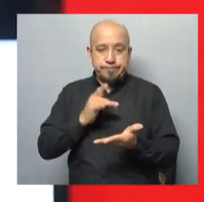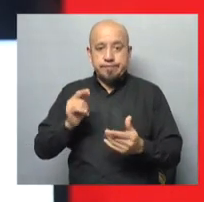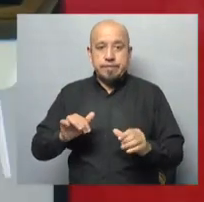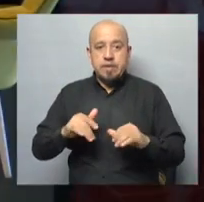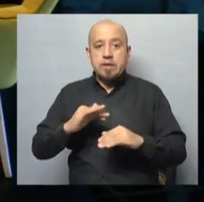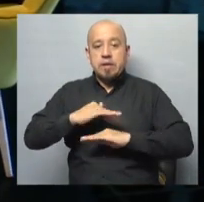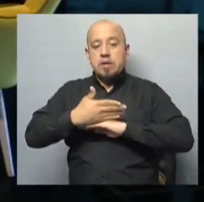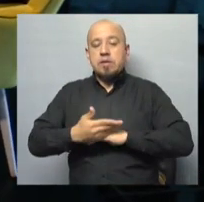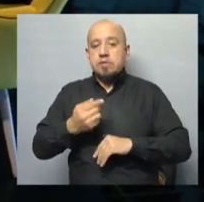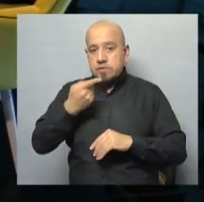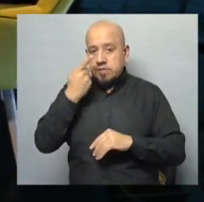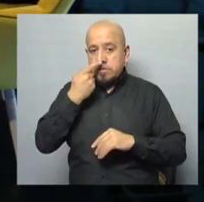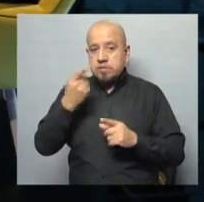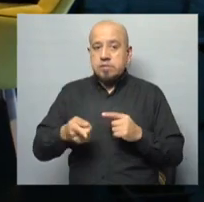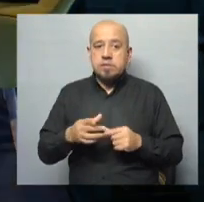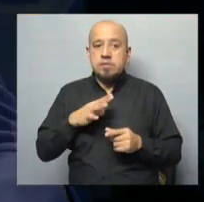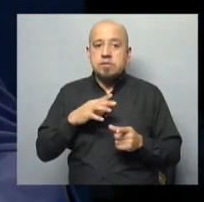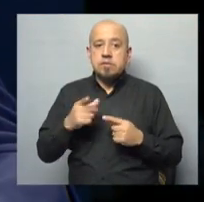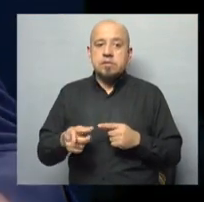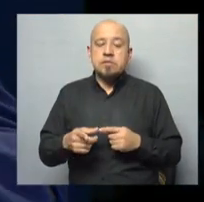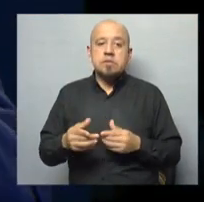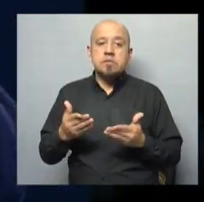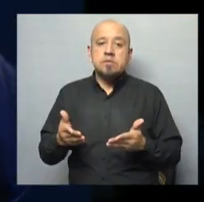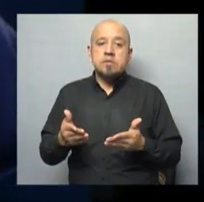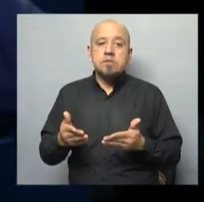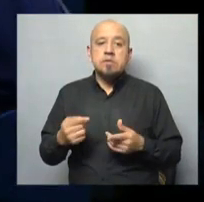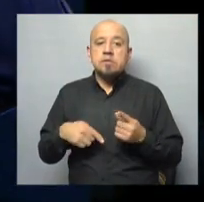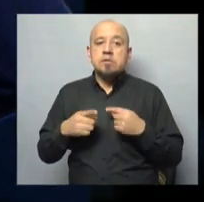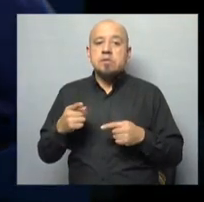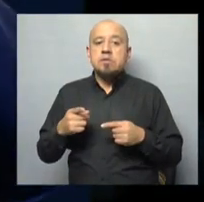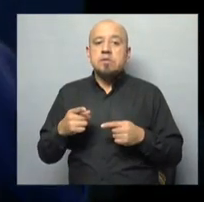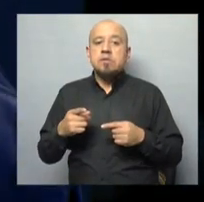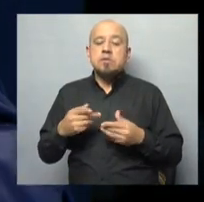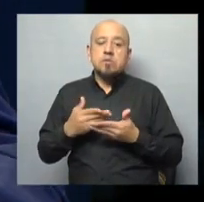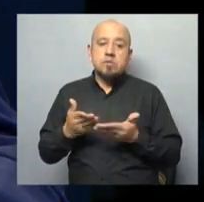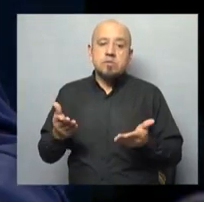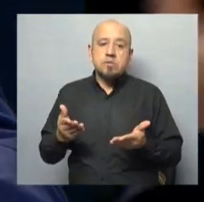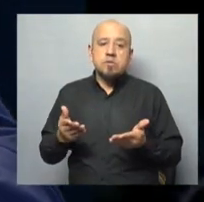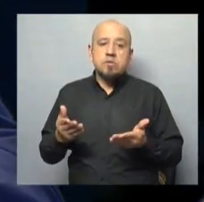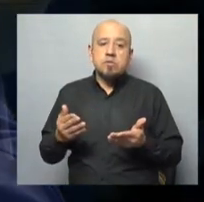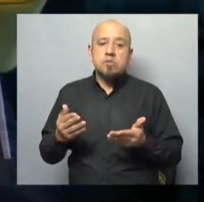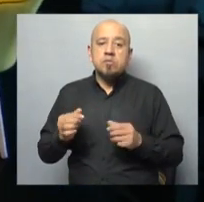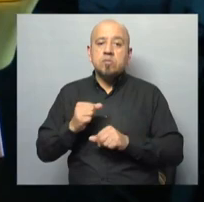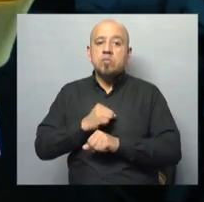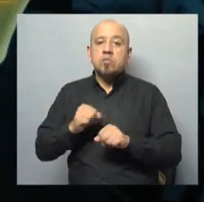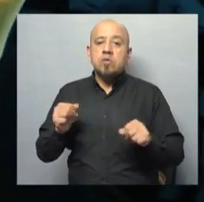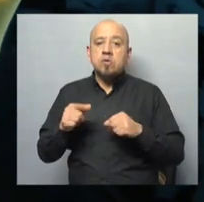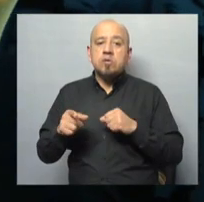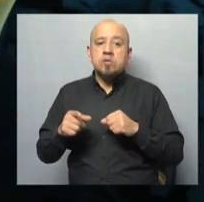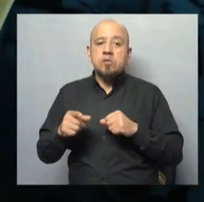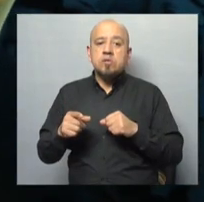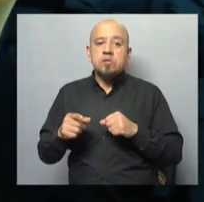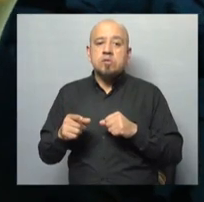intereses buenos a tratar de que ese viejo fenómeno capaz que el sentido opuesto también desde el